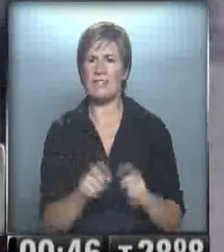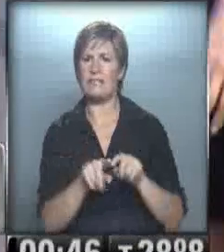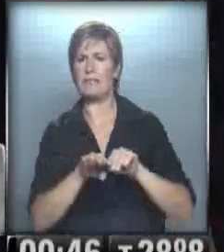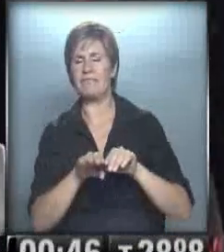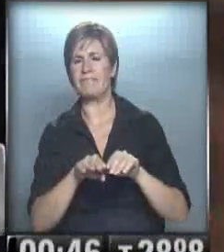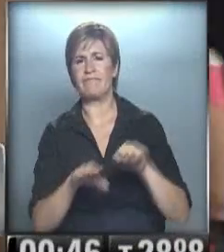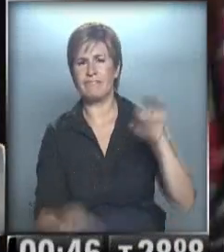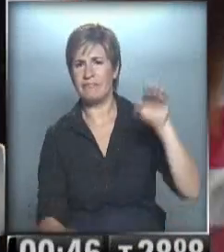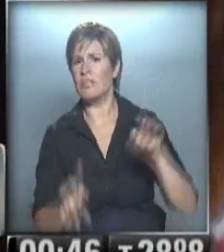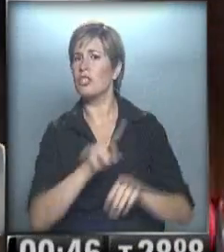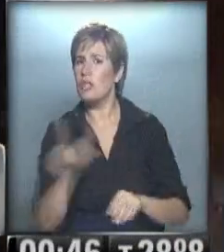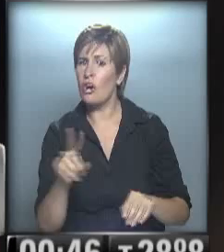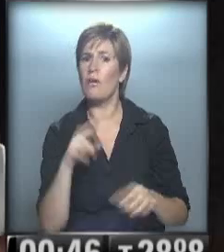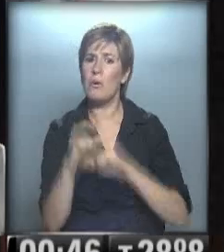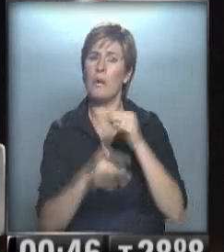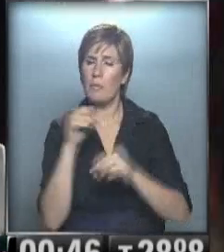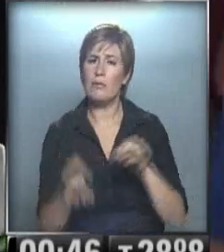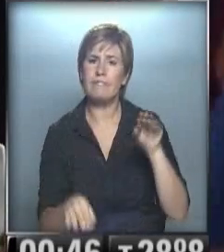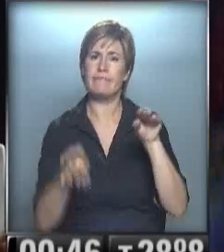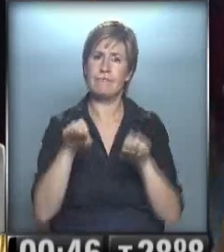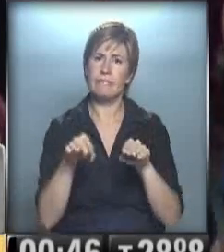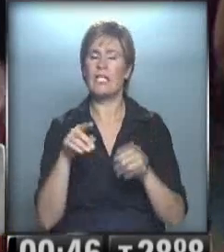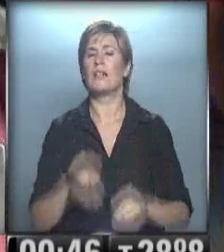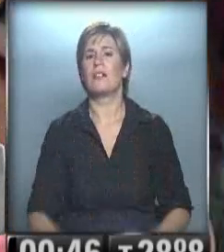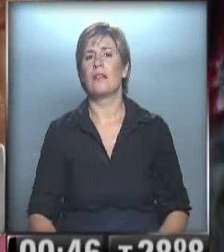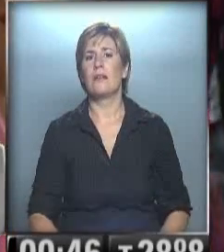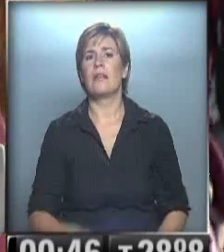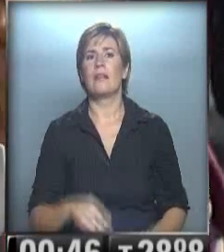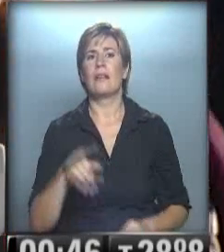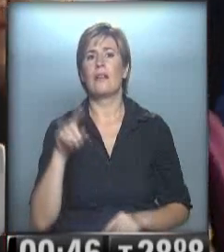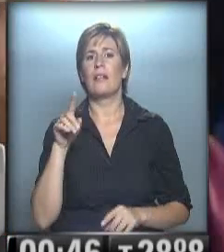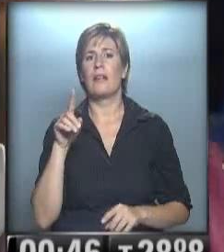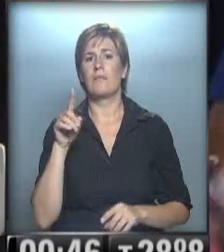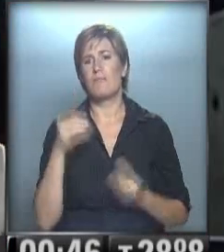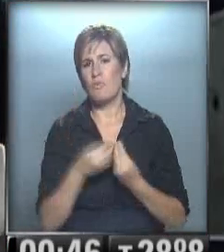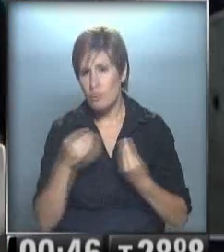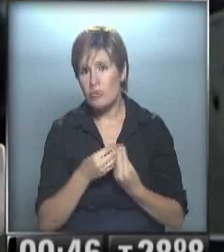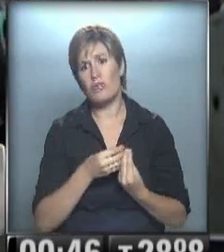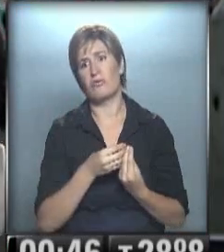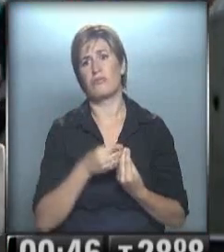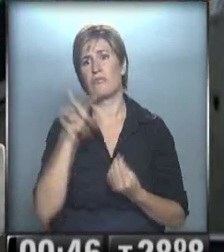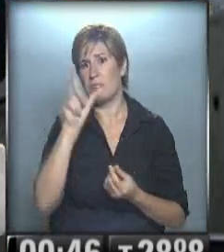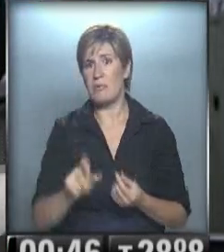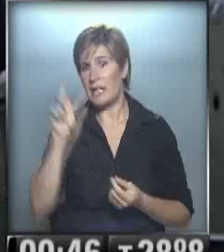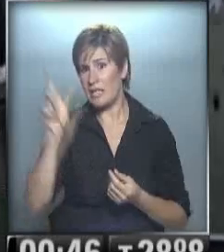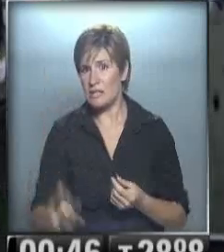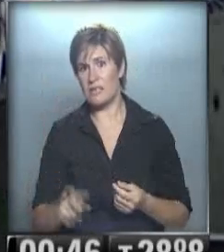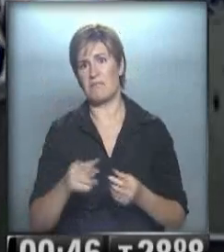que la desigualdad está aumentando en todos los países de renta alta del G20, a excepción de Corea del